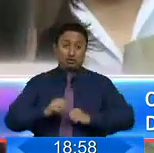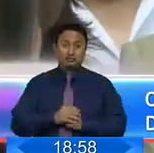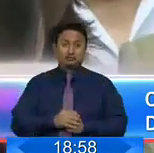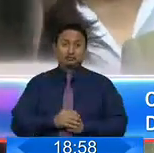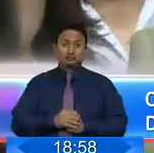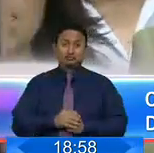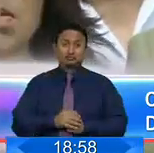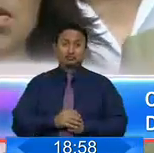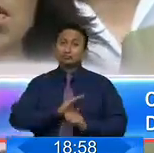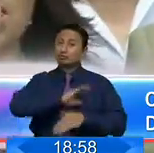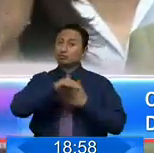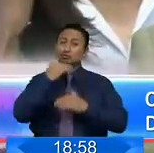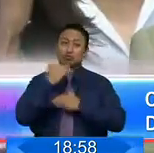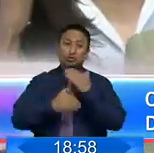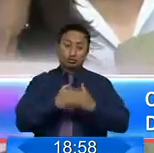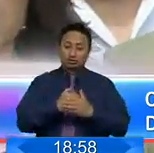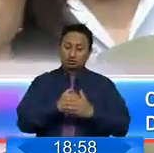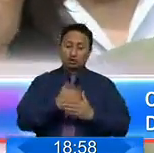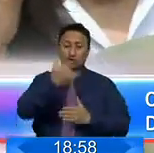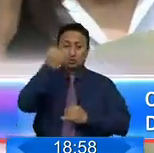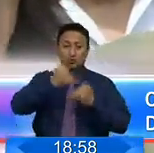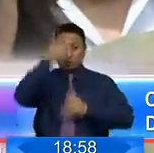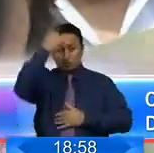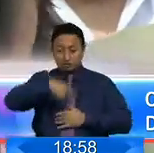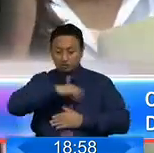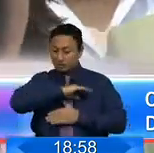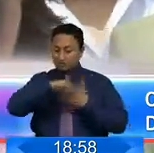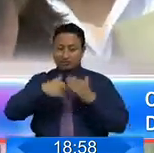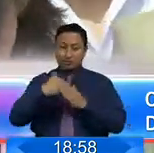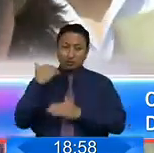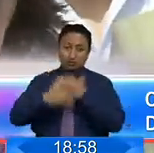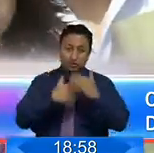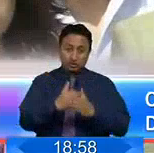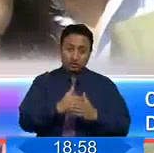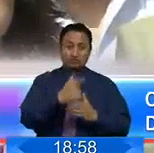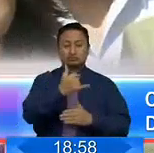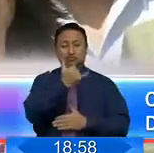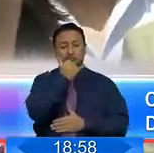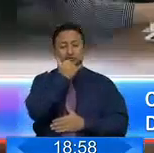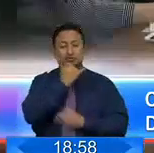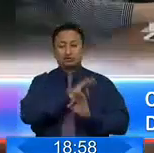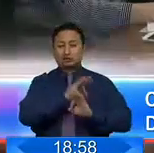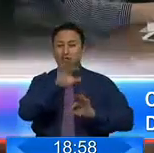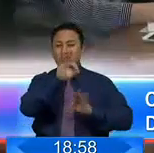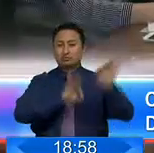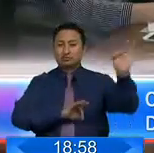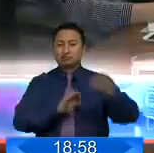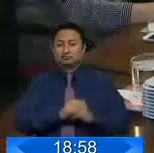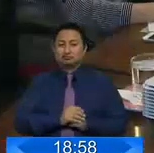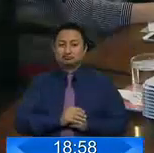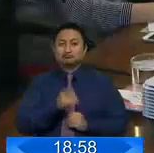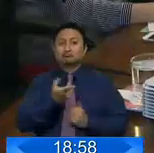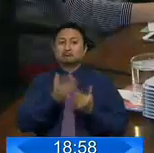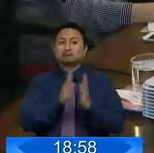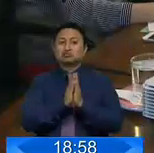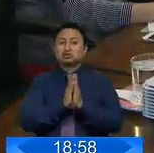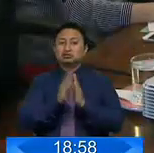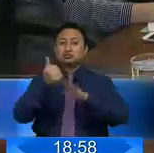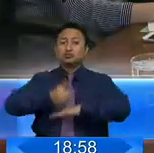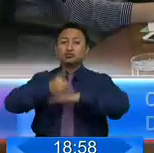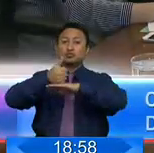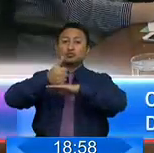proceso, no solo la sentencia, sino todas las situaciones que se hayan dado. El pedido debe ser resuelto por el Pleno de la